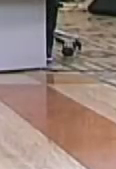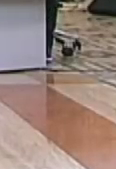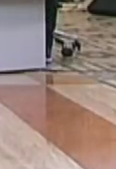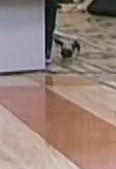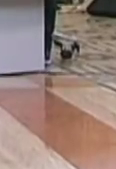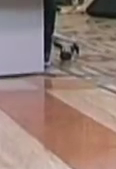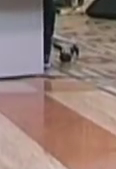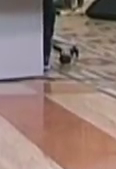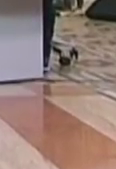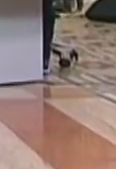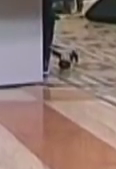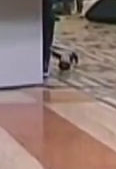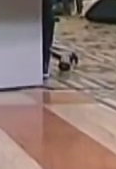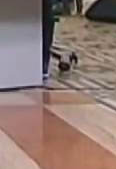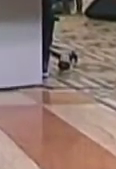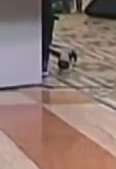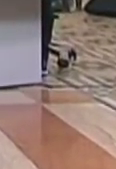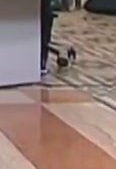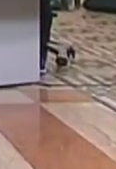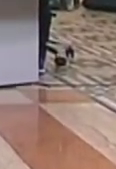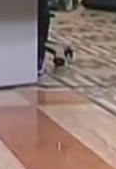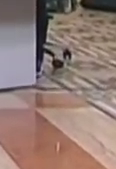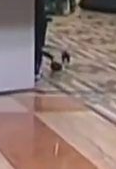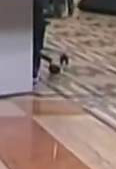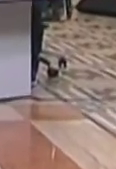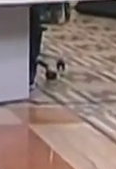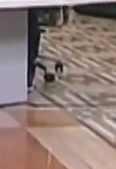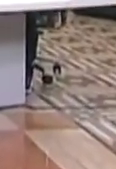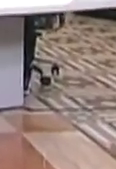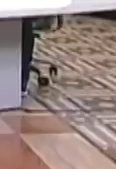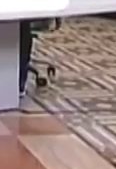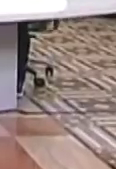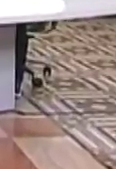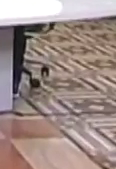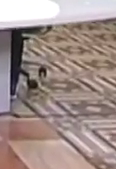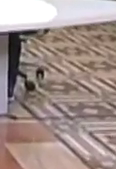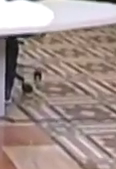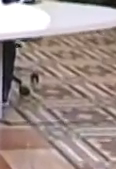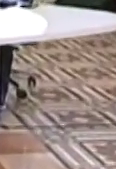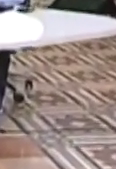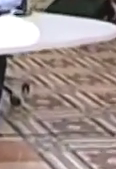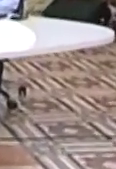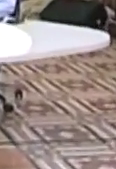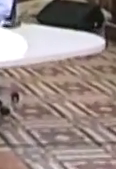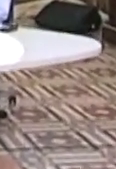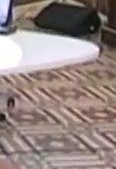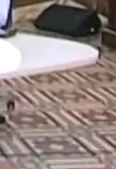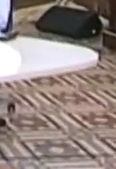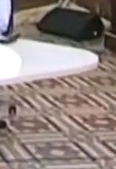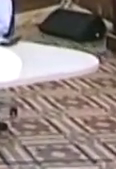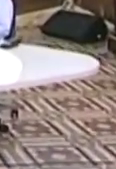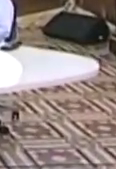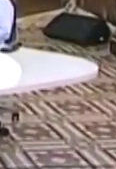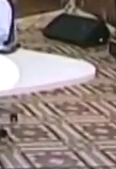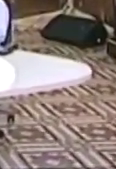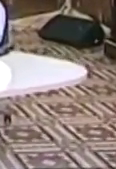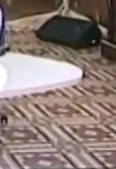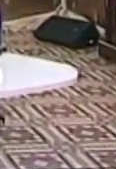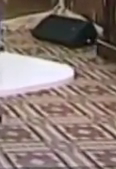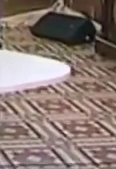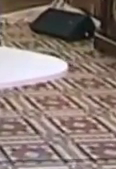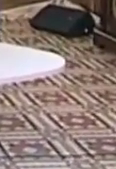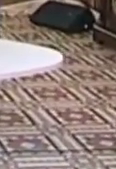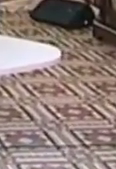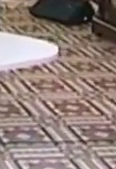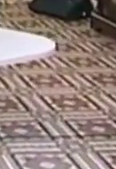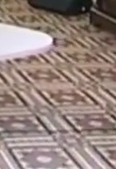Buenas tardes, Venezuela. Un saludo a toda nuestra patria. Hoy estamos en esta jornada de trabajo desde el Palacio